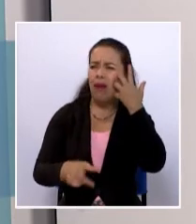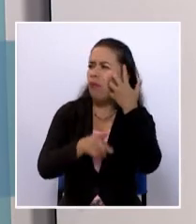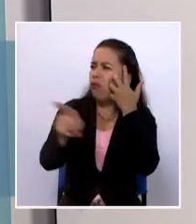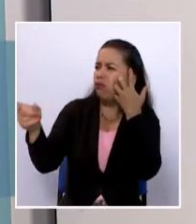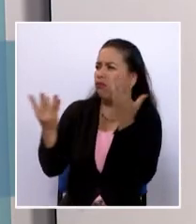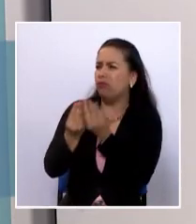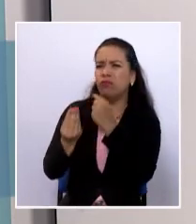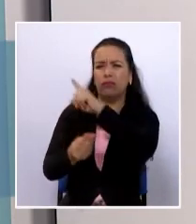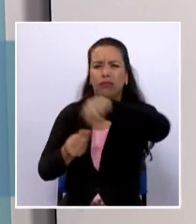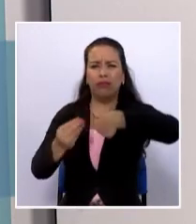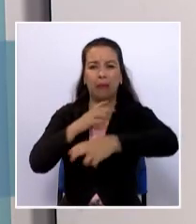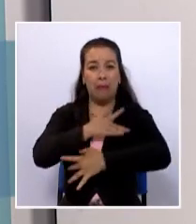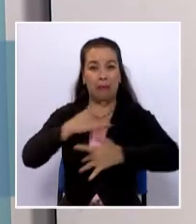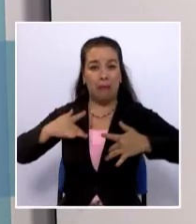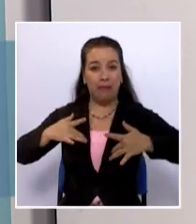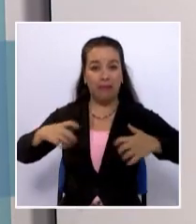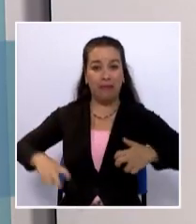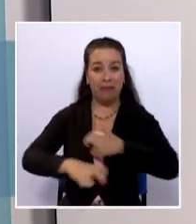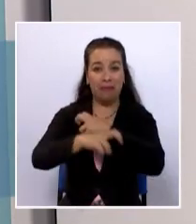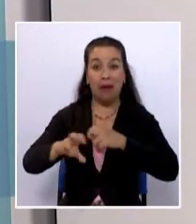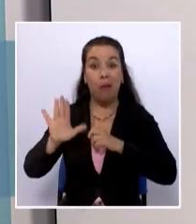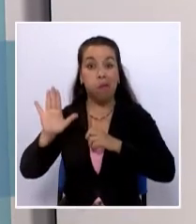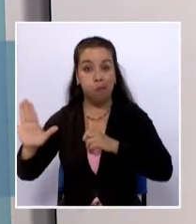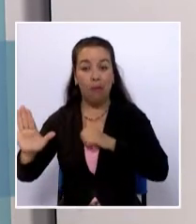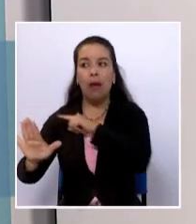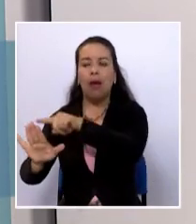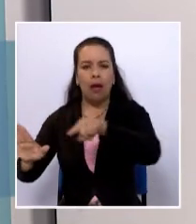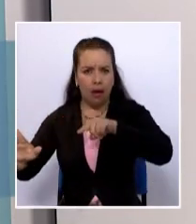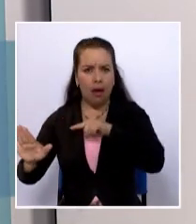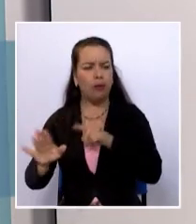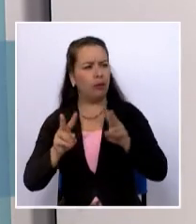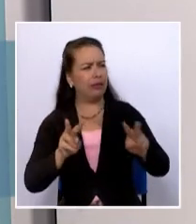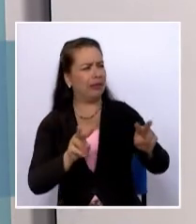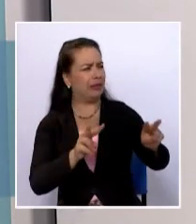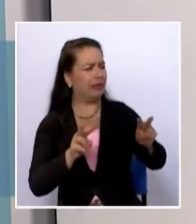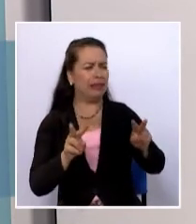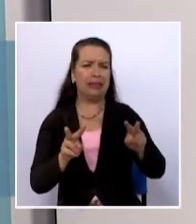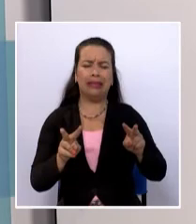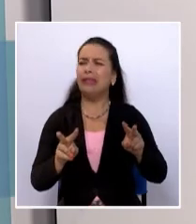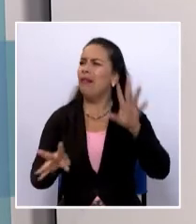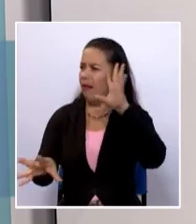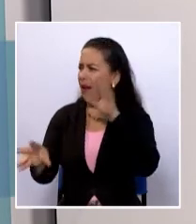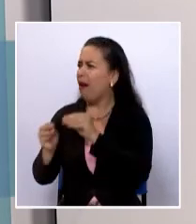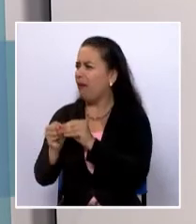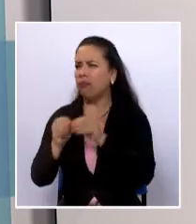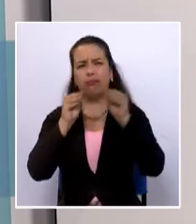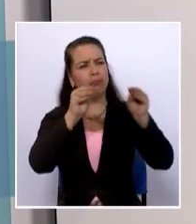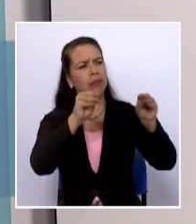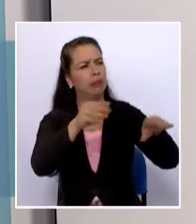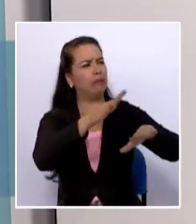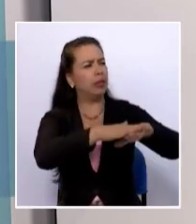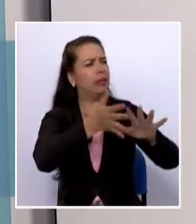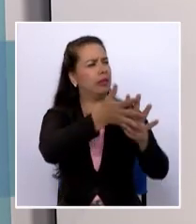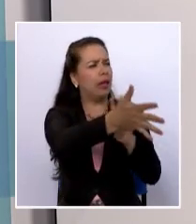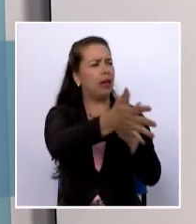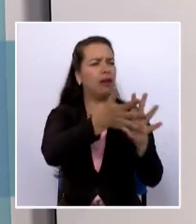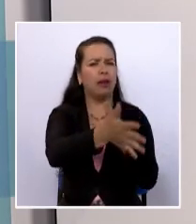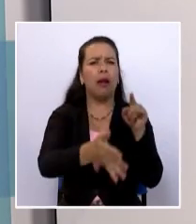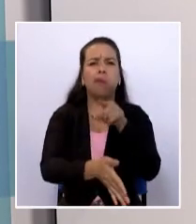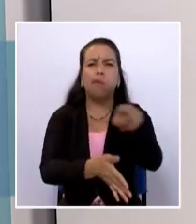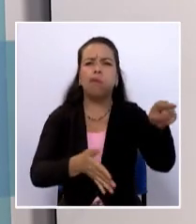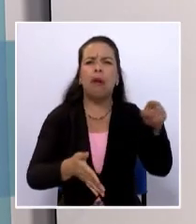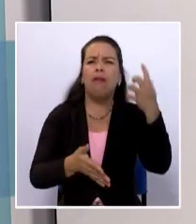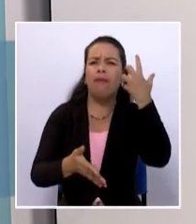trabajan en el parque de la salud estamos tratando de educar a las personas y es concientizar las acerca de todas las enfermedades